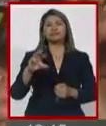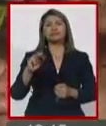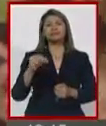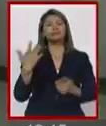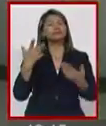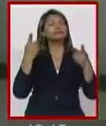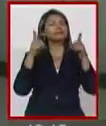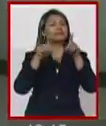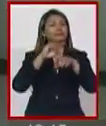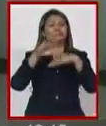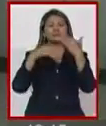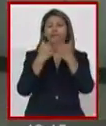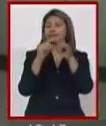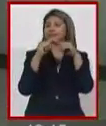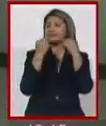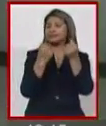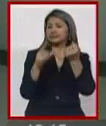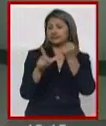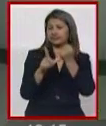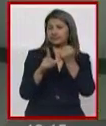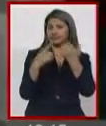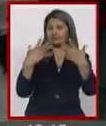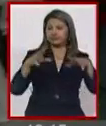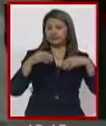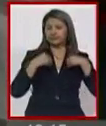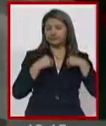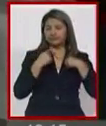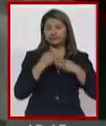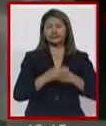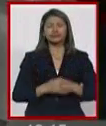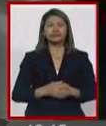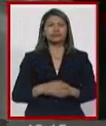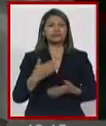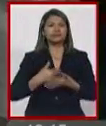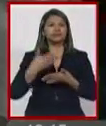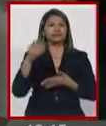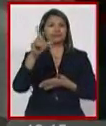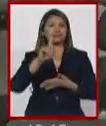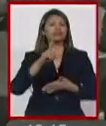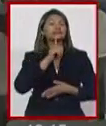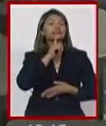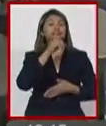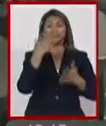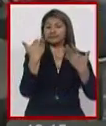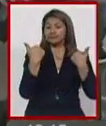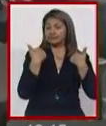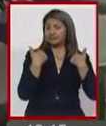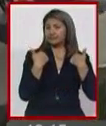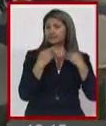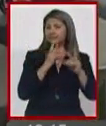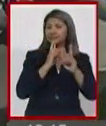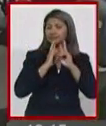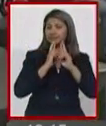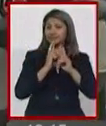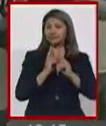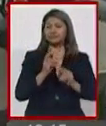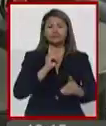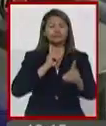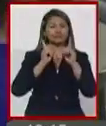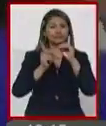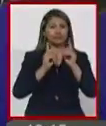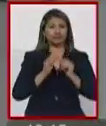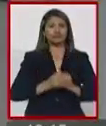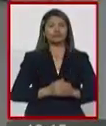todas las bases, y nosotros como dirigente estamos acatando esta disposición. El día lunes seguramente vamos a tener una respuesta de